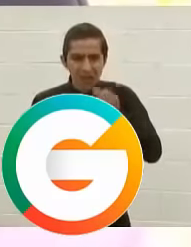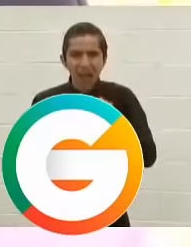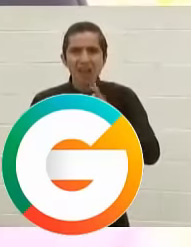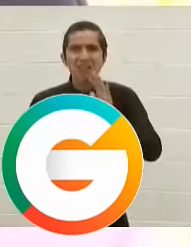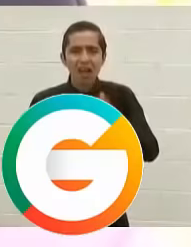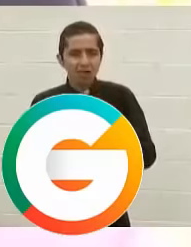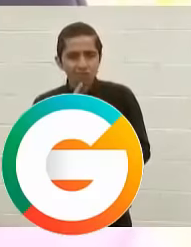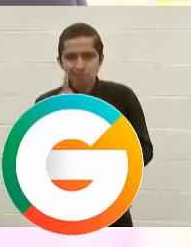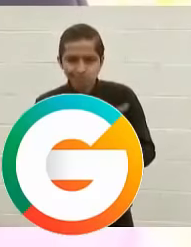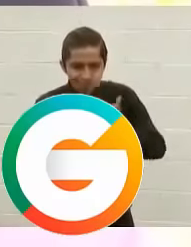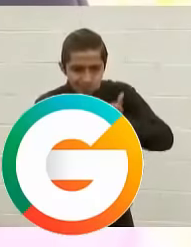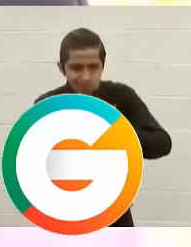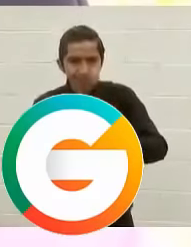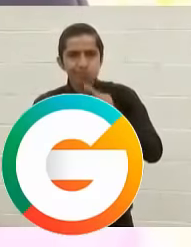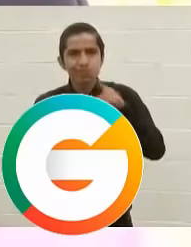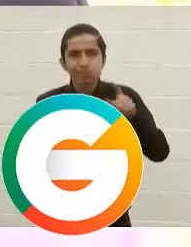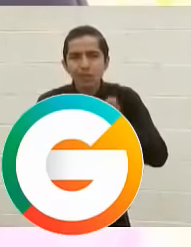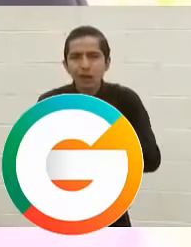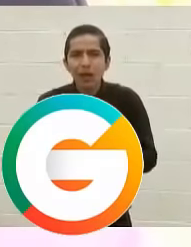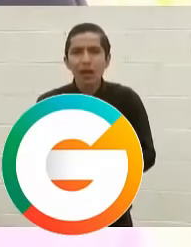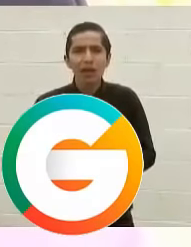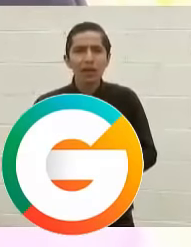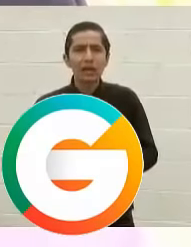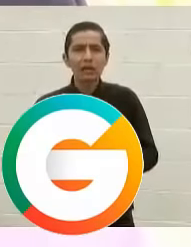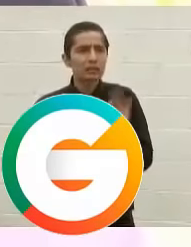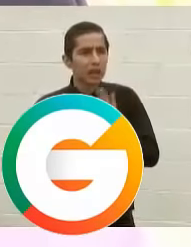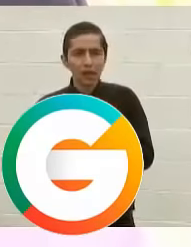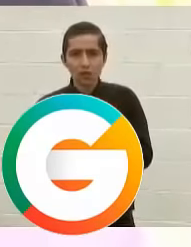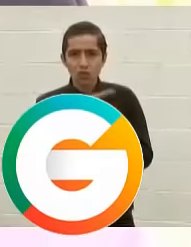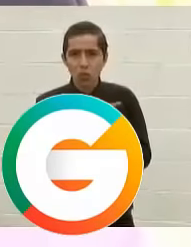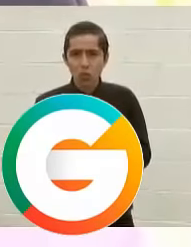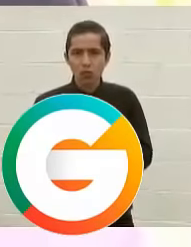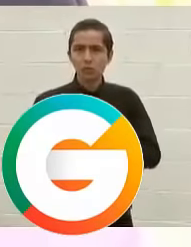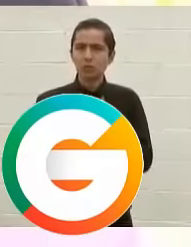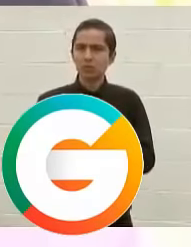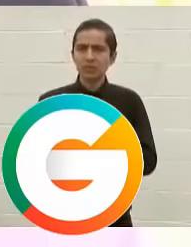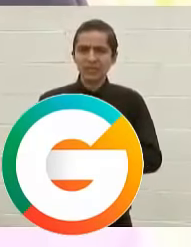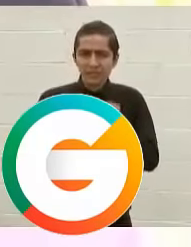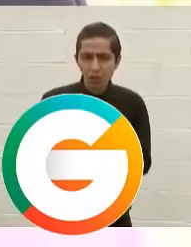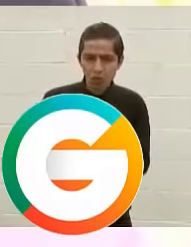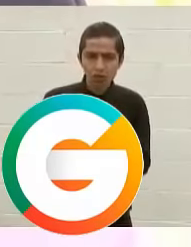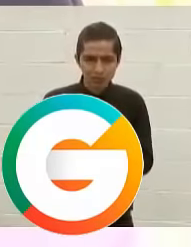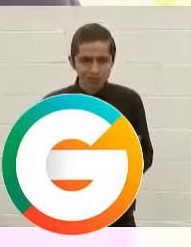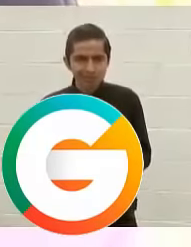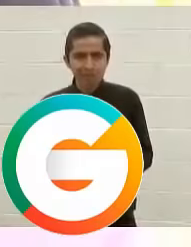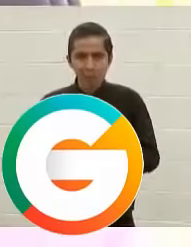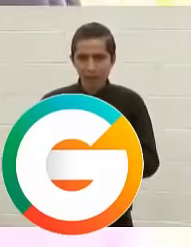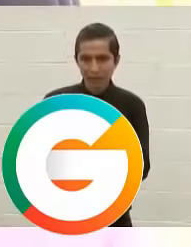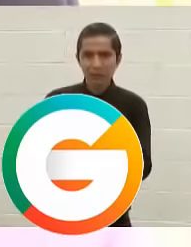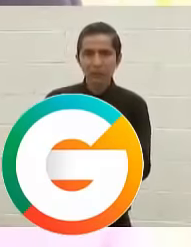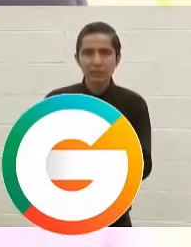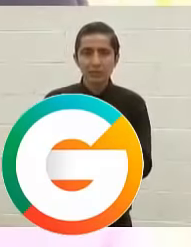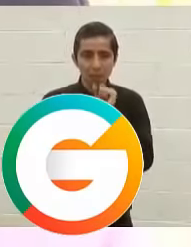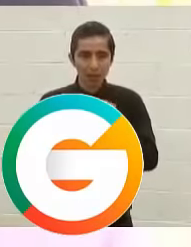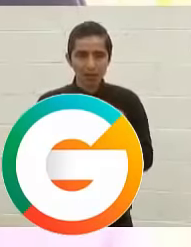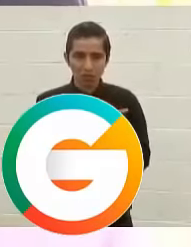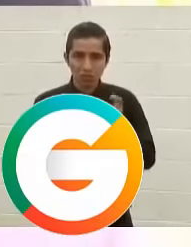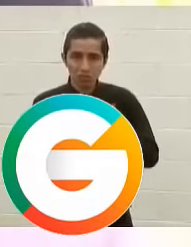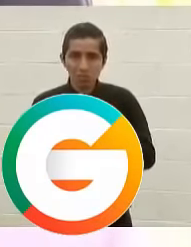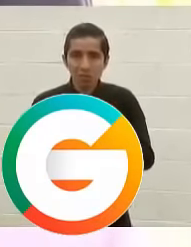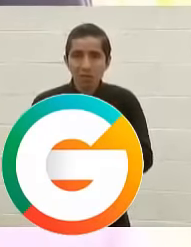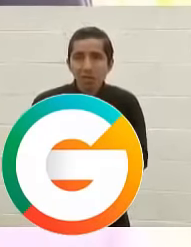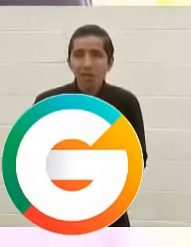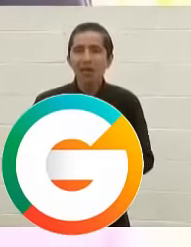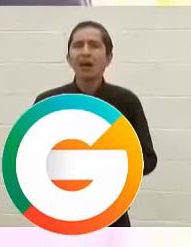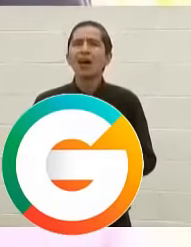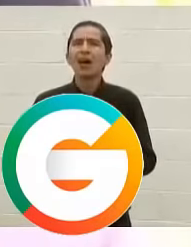amenazas, ¿se va a reforzar su seguridad? Saber si usted está entre estos funcionarios. Y tocaban el tema